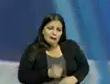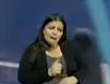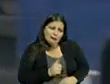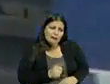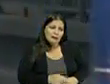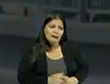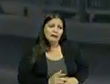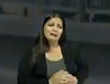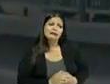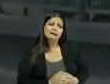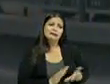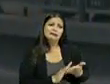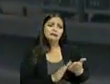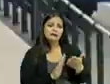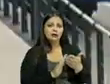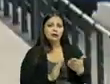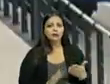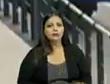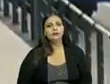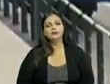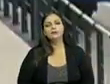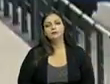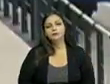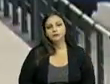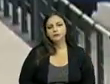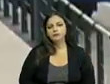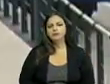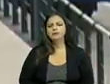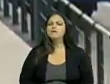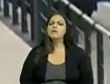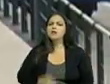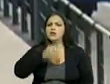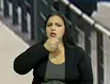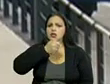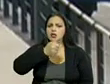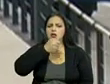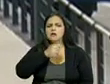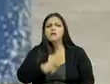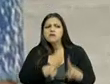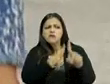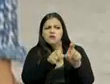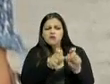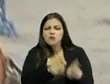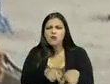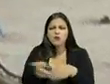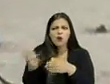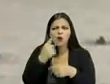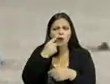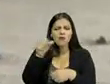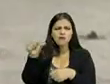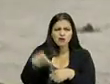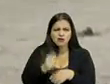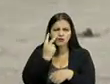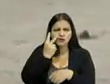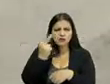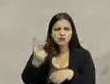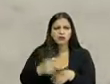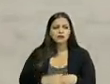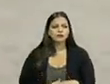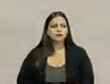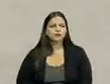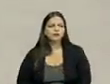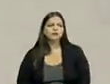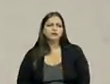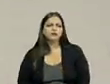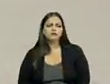ocurrió el hecho. Allí varias personas nos comentaron que han pasado por la misma situación, pero algunas prefieren callar